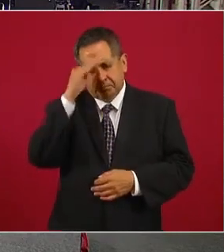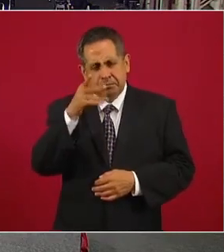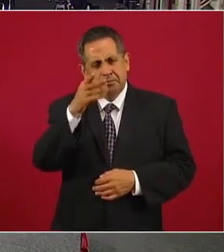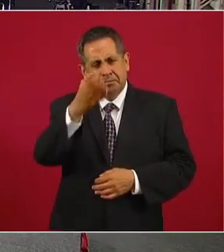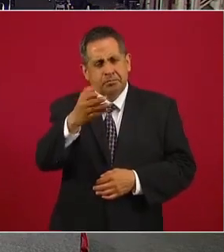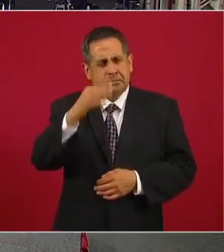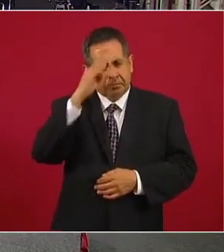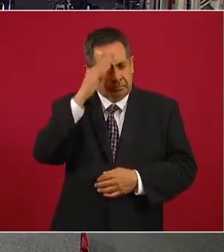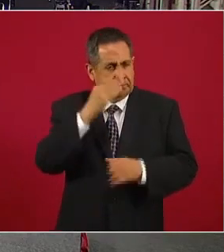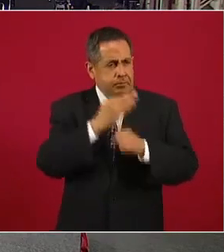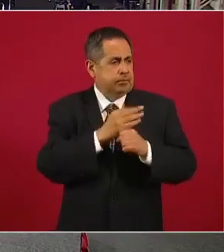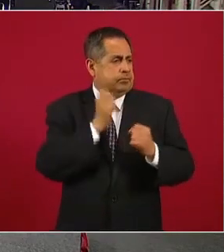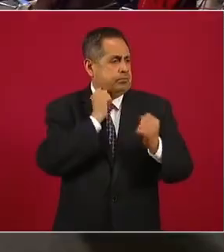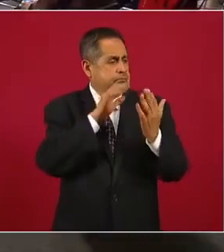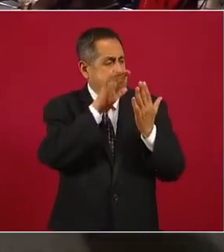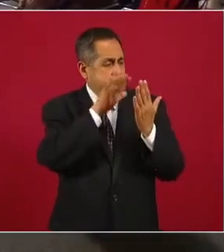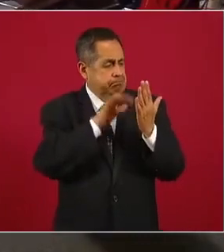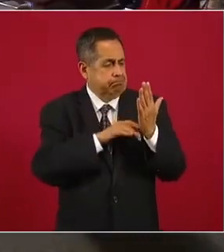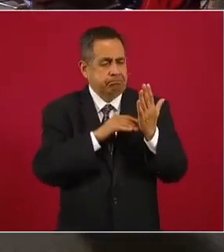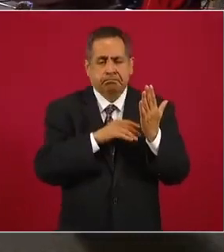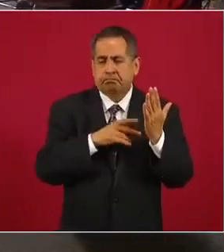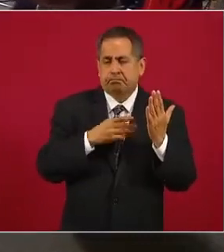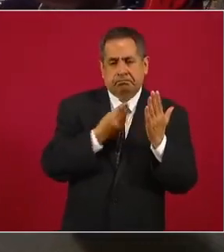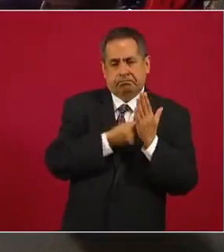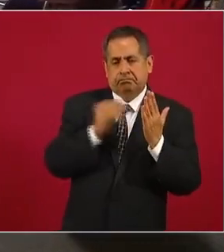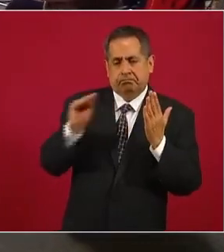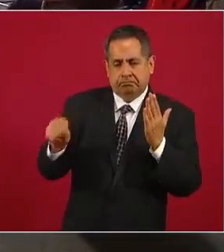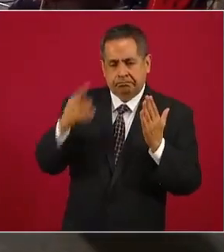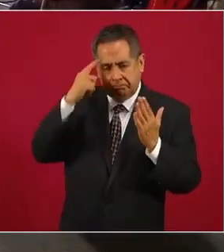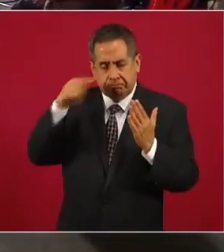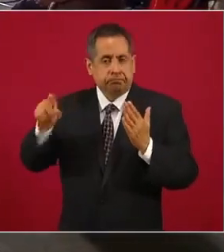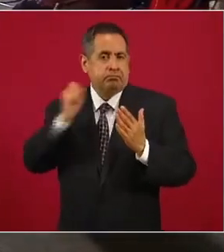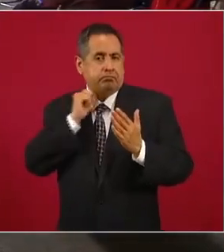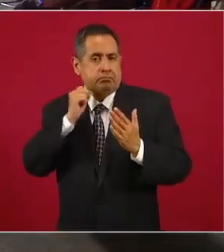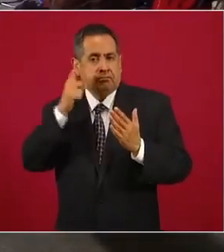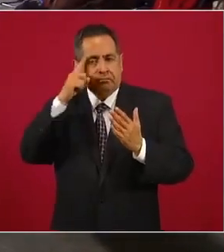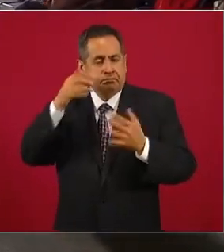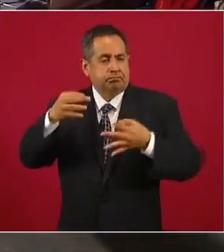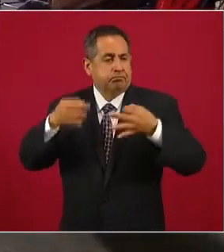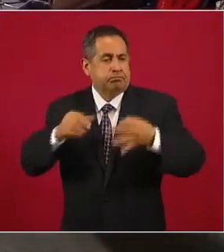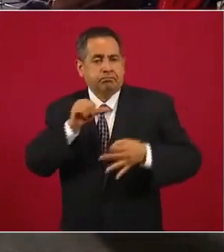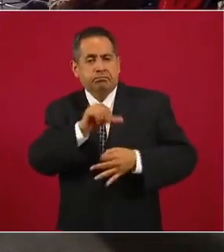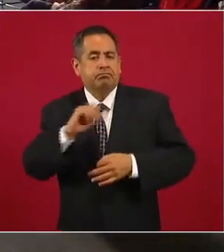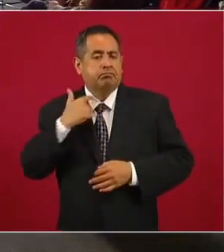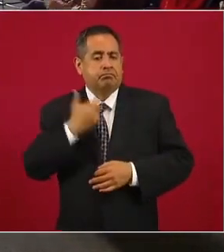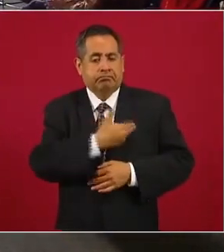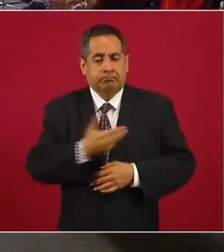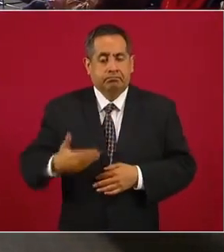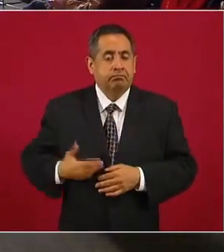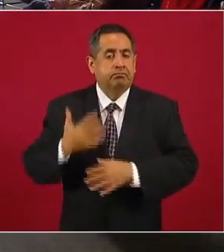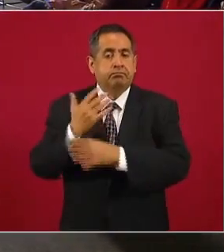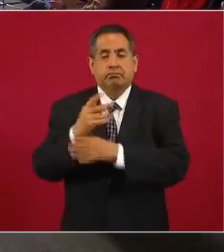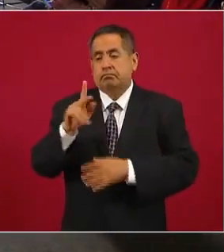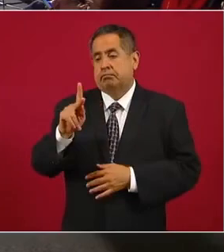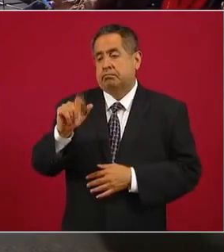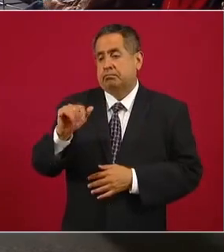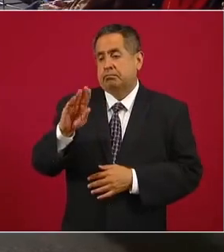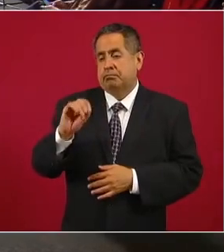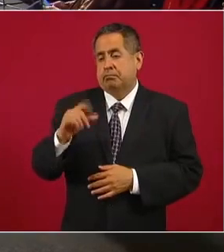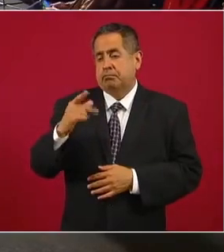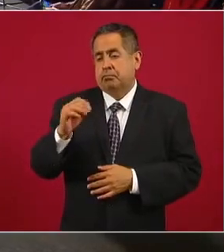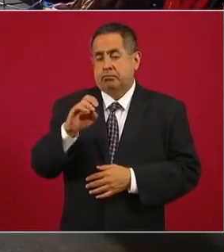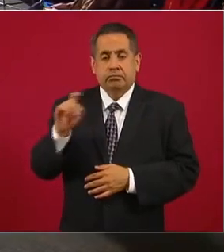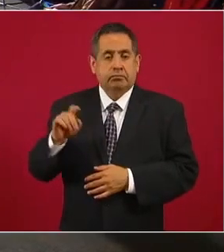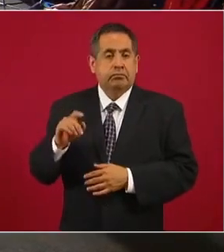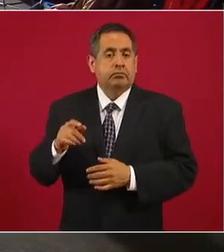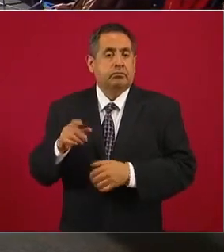Senado para consultar a los ciudadanos, para escuchar a los expresidentes? Esta propuesta que hizo Pablo Gómez, vicecoordinador de Morena